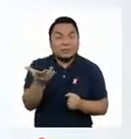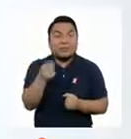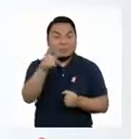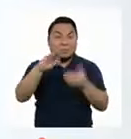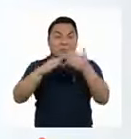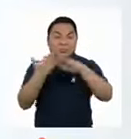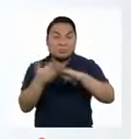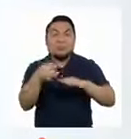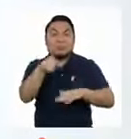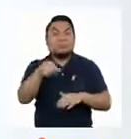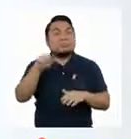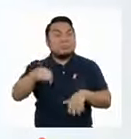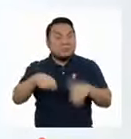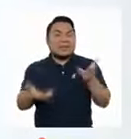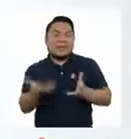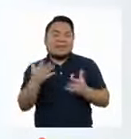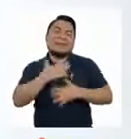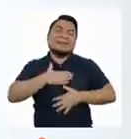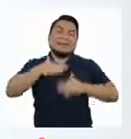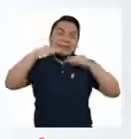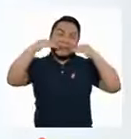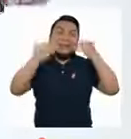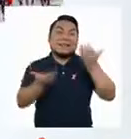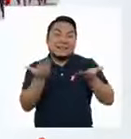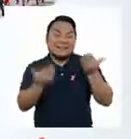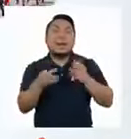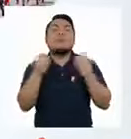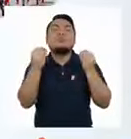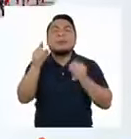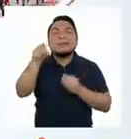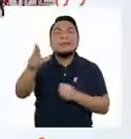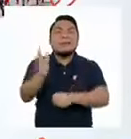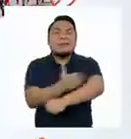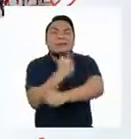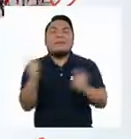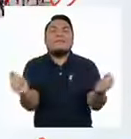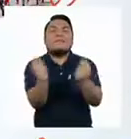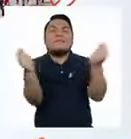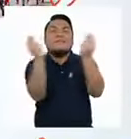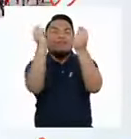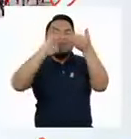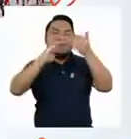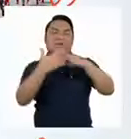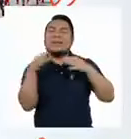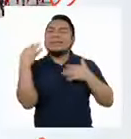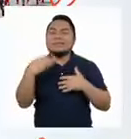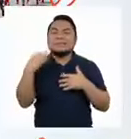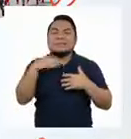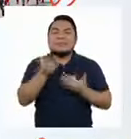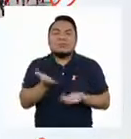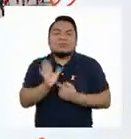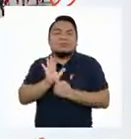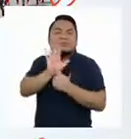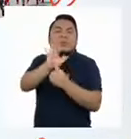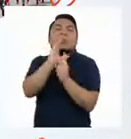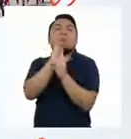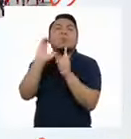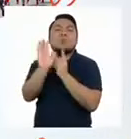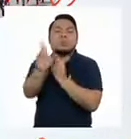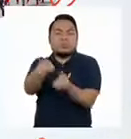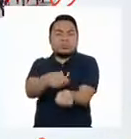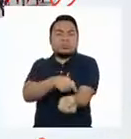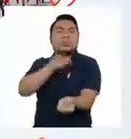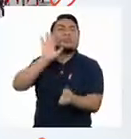han hecho, la pasaron increíble. Es que la música y las fiestas de las comunidades son manifestaciones culturales que